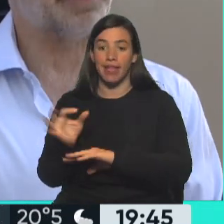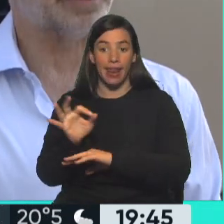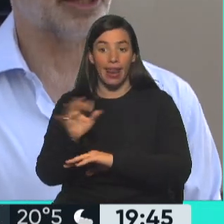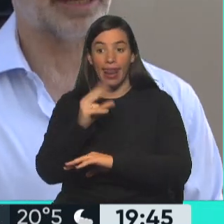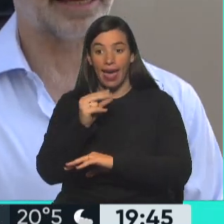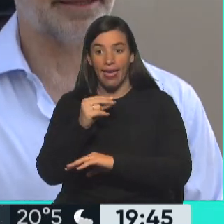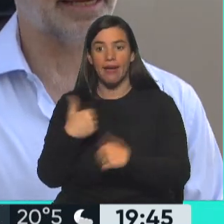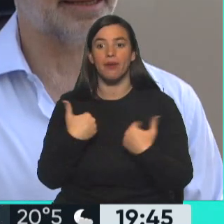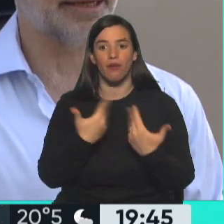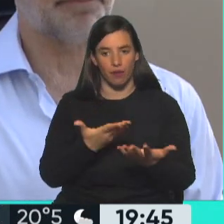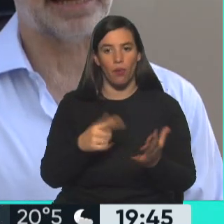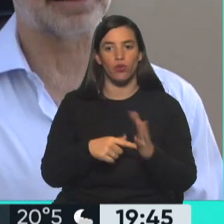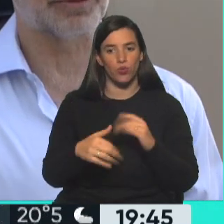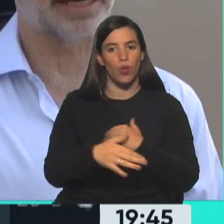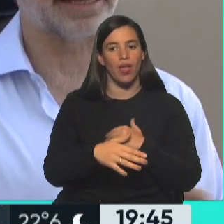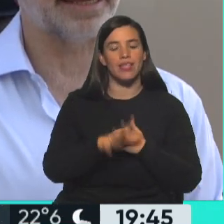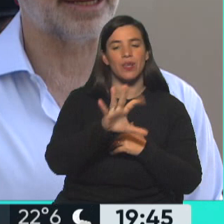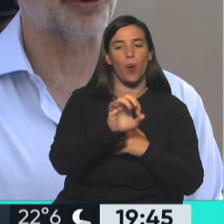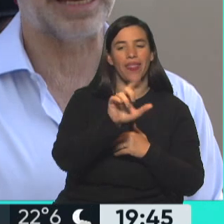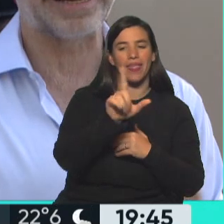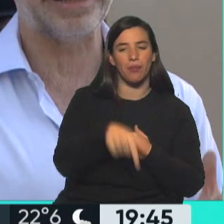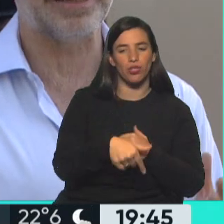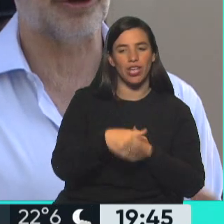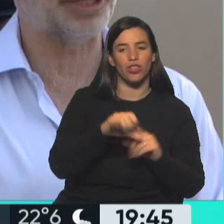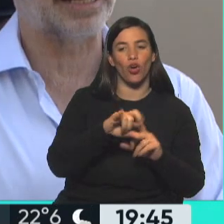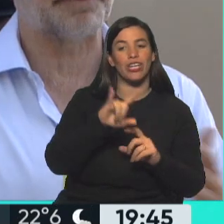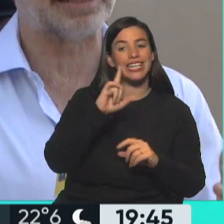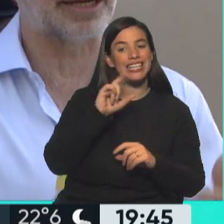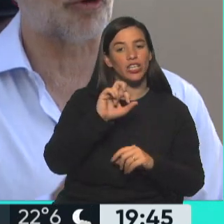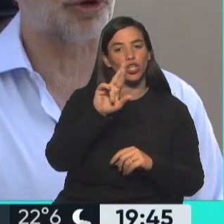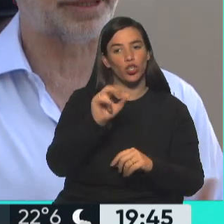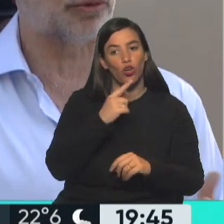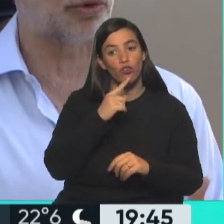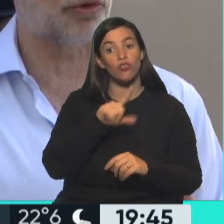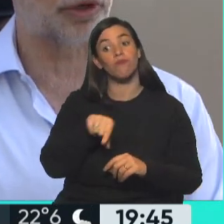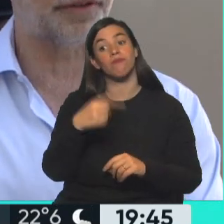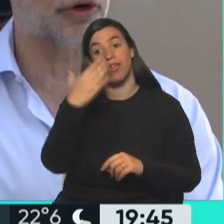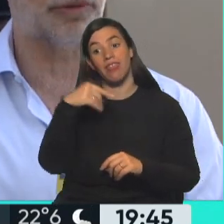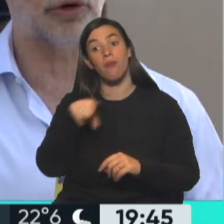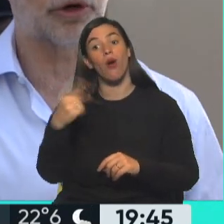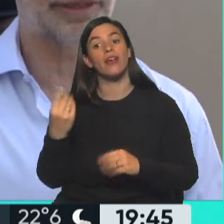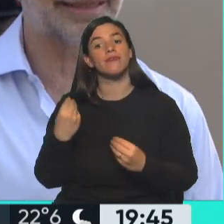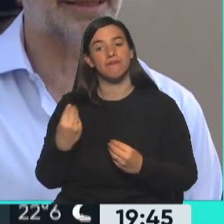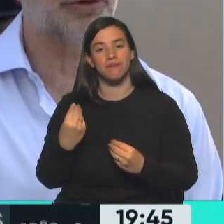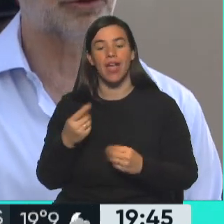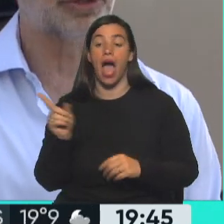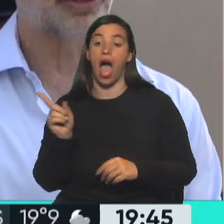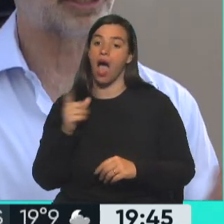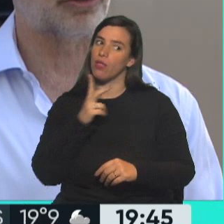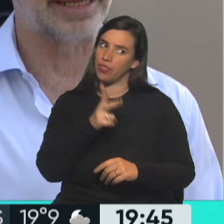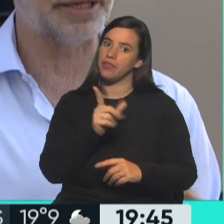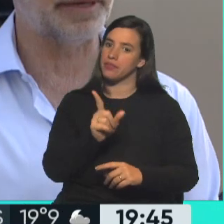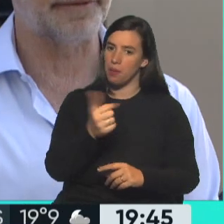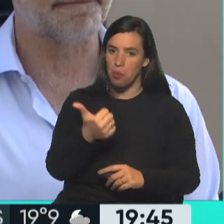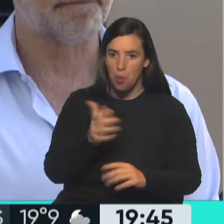Aires 54%, lo apoyaba a Quirós, y ahora si no está Quirós te lo apoya Lustó sin lugar a dudas. Tampoco el mecanismo de las encuestas está bien lo que dice él, está muy bien lo que dice,